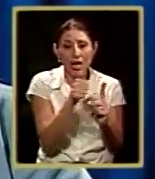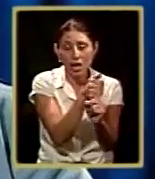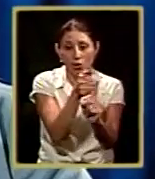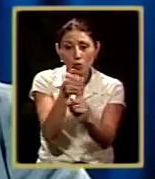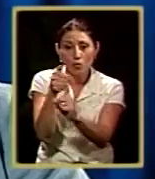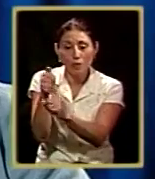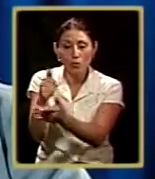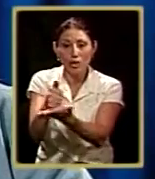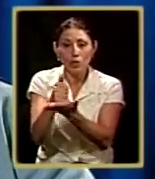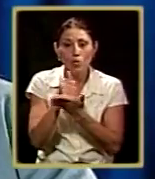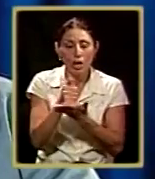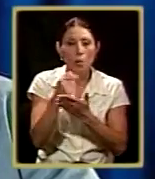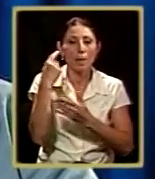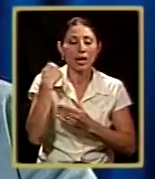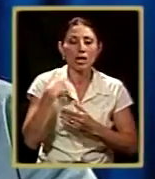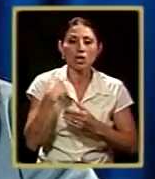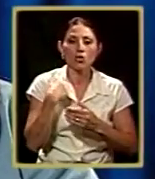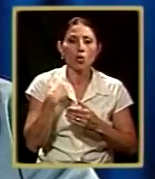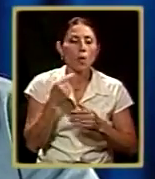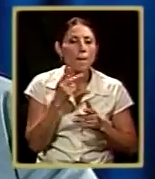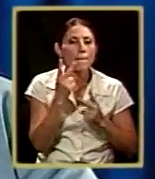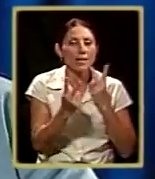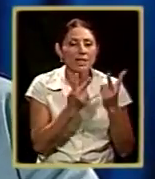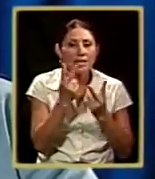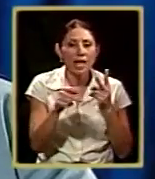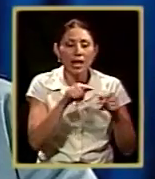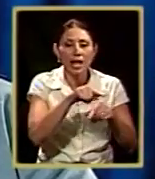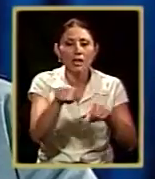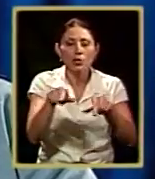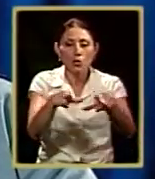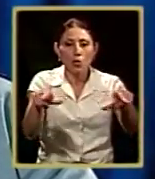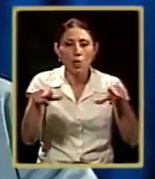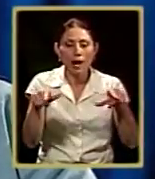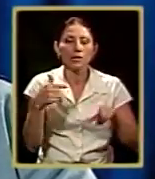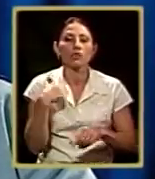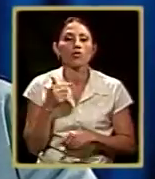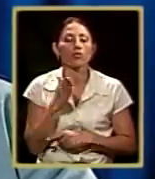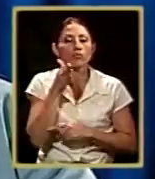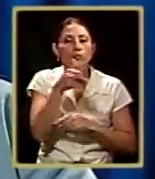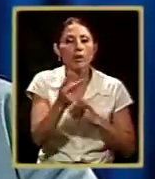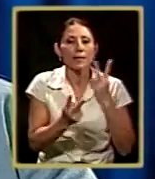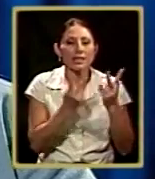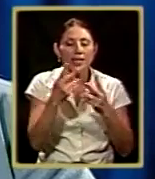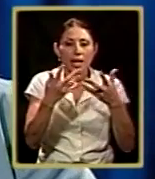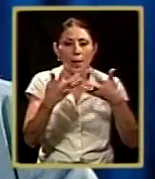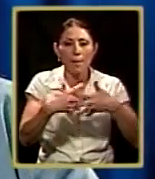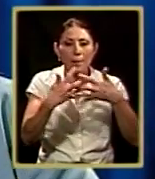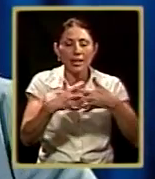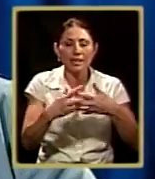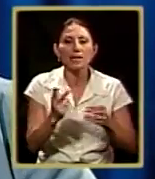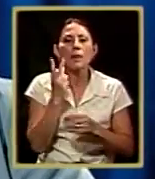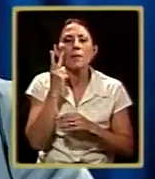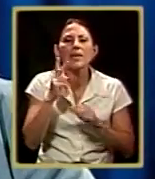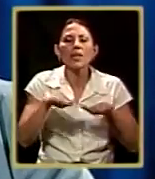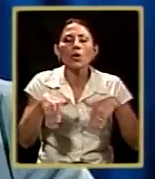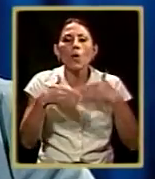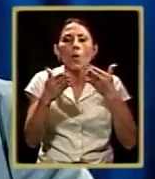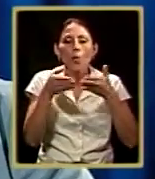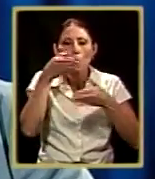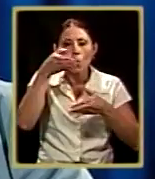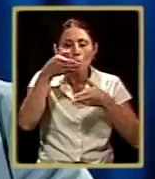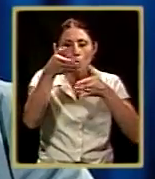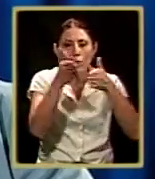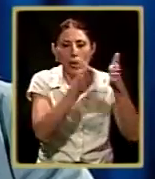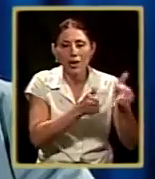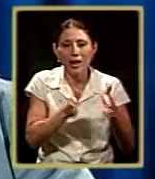en todos los lugares a tiempo. Visité el sector, las empresas, vi cómo era la cultura organizacional de las empresas.